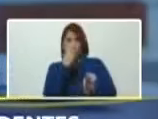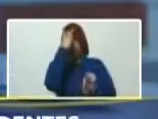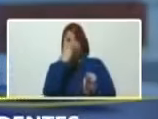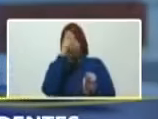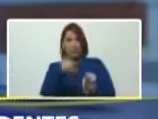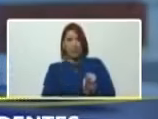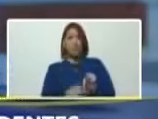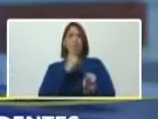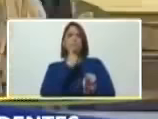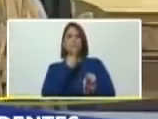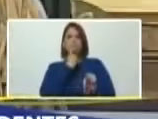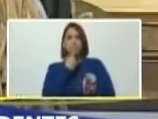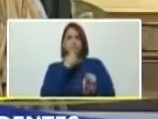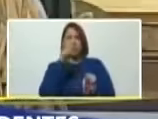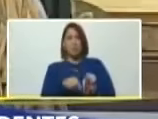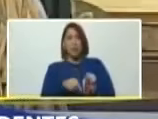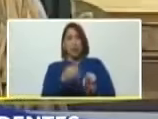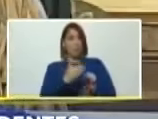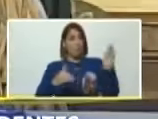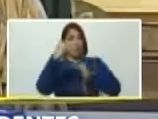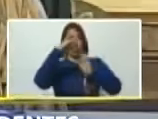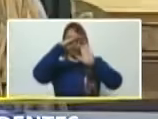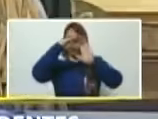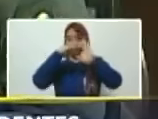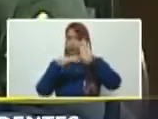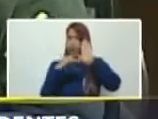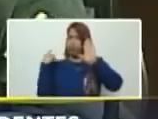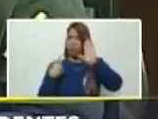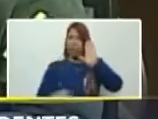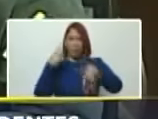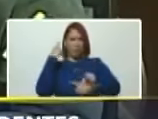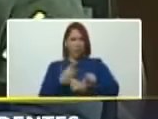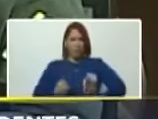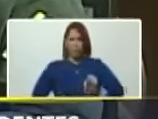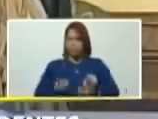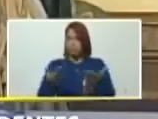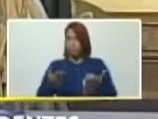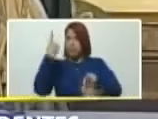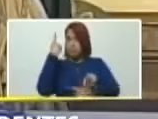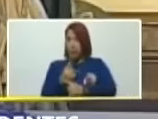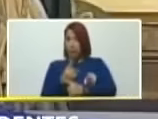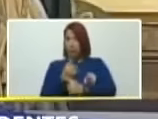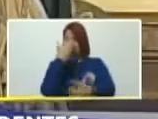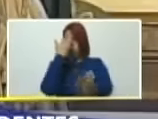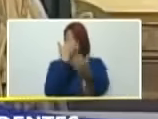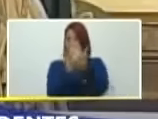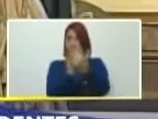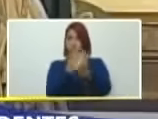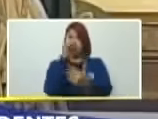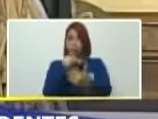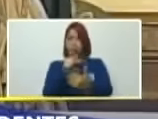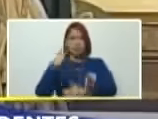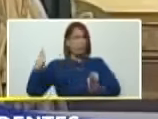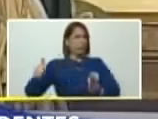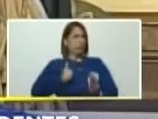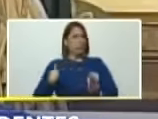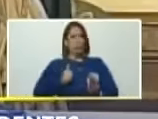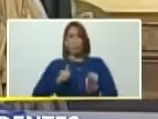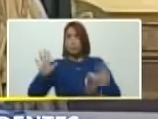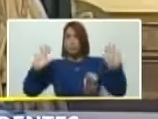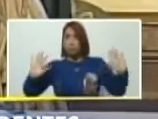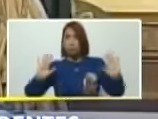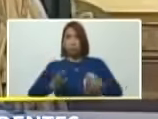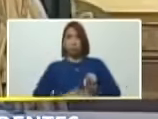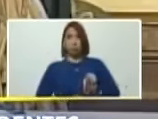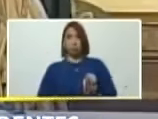Padrino, son ventajas que tenemos y tenemos que ponerlas en juego en el escenario concreto